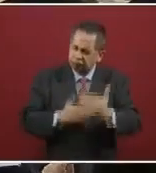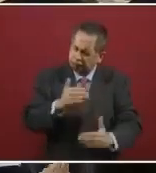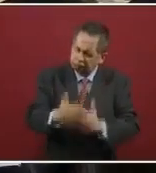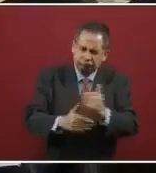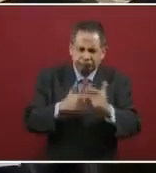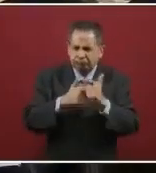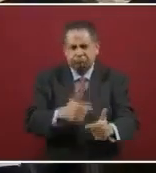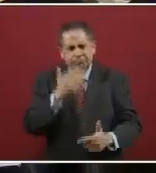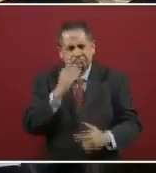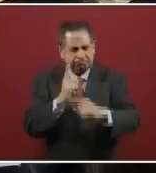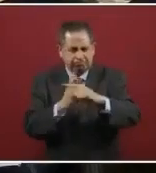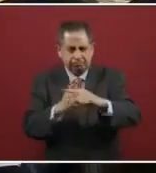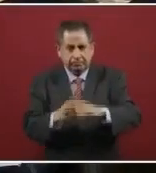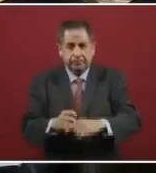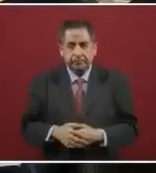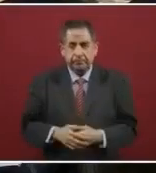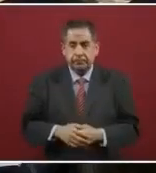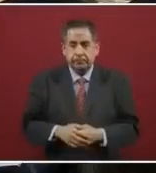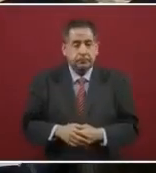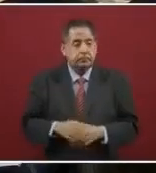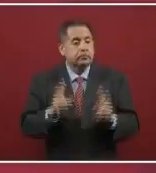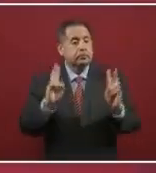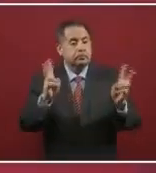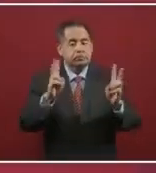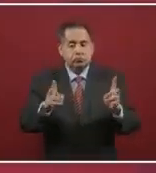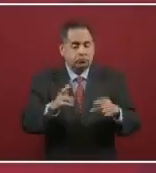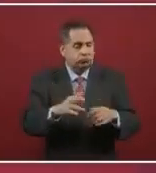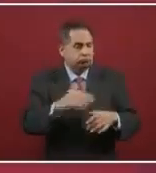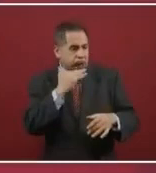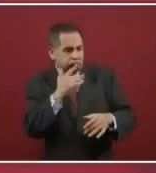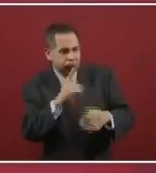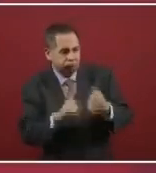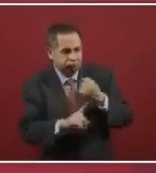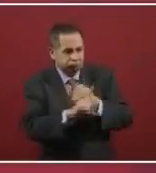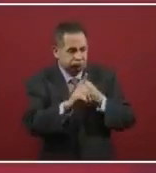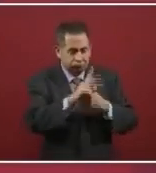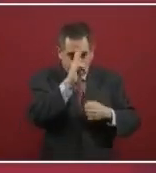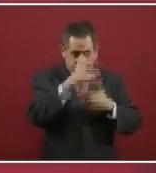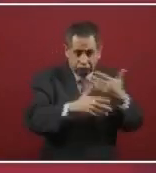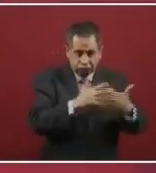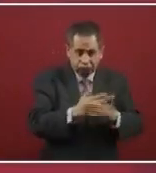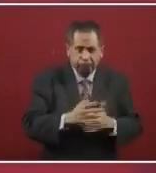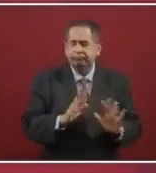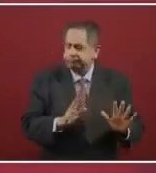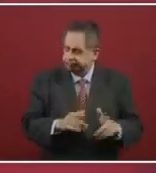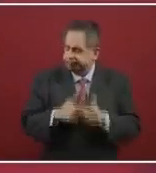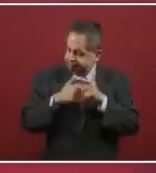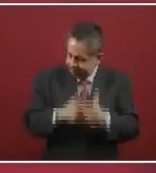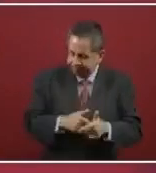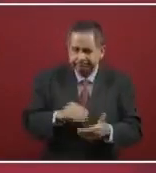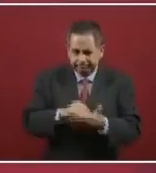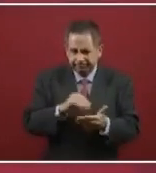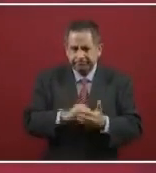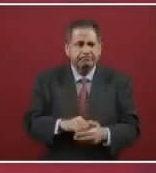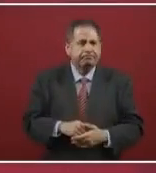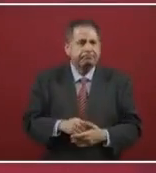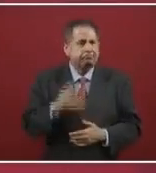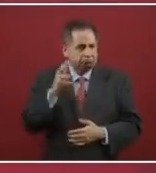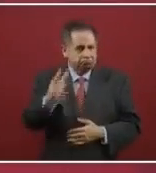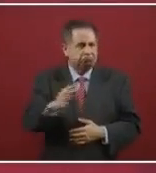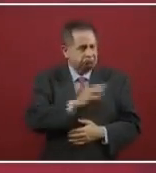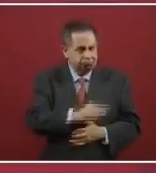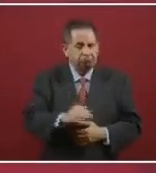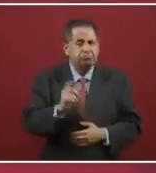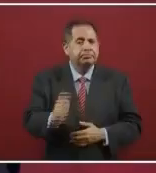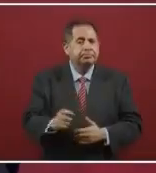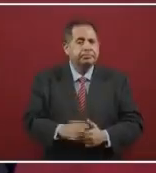avanzando. En el tema de la inseguridad y de la violencia, vamos a lograr